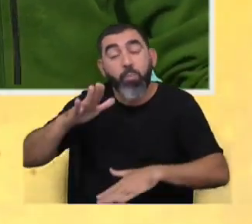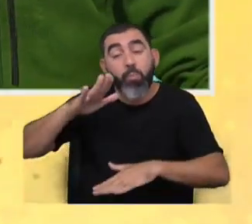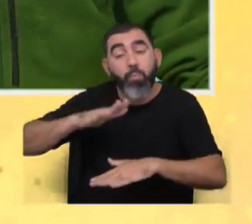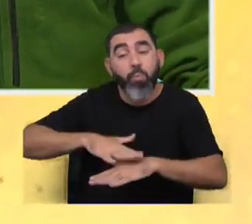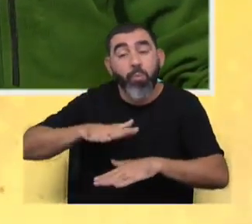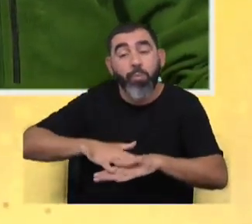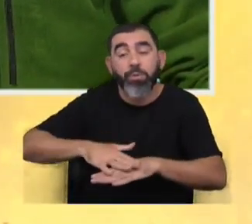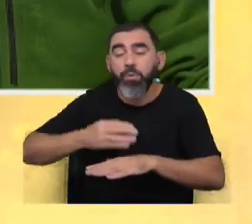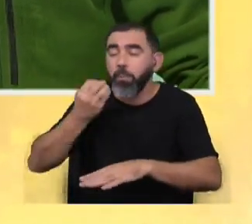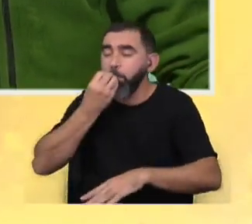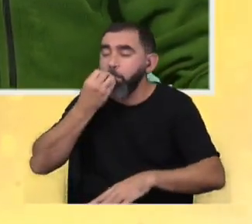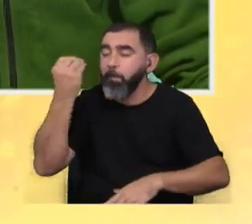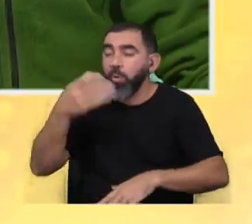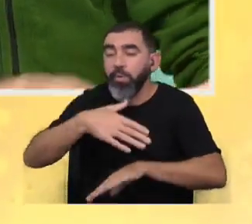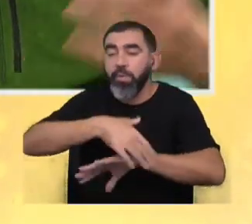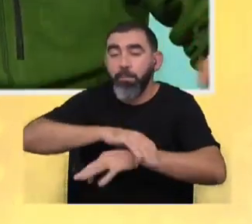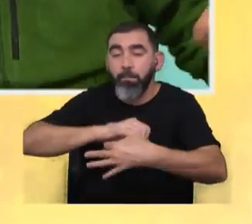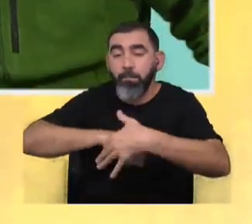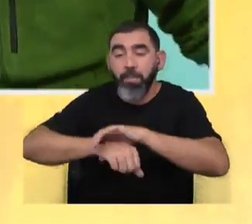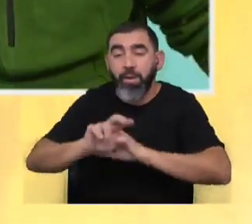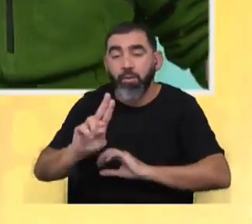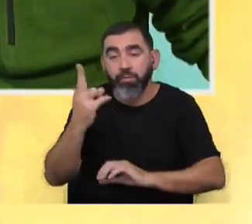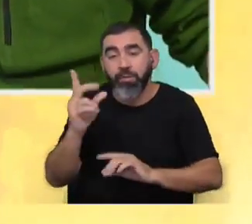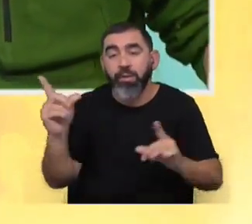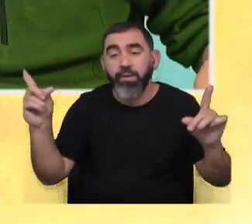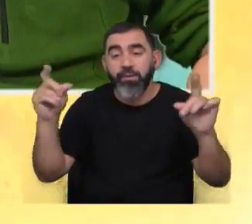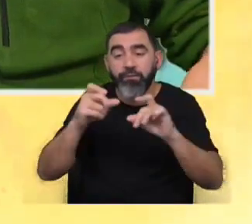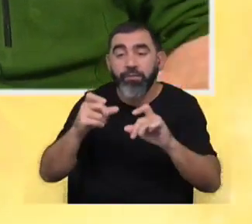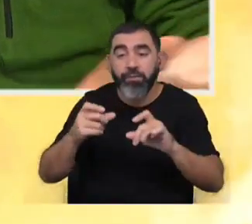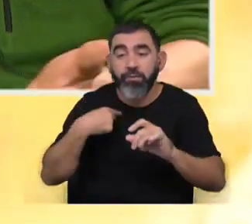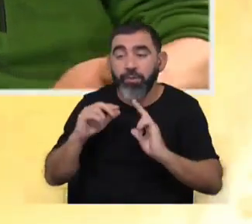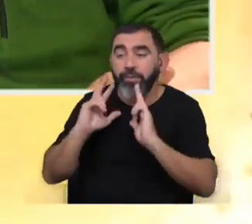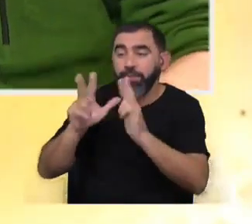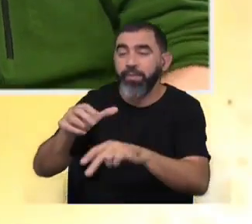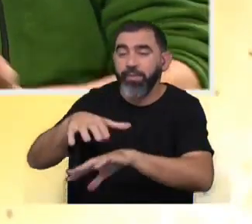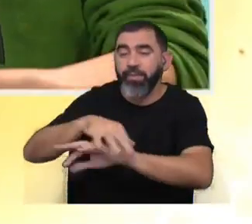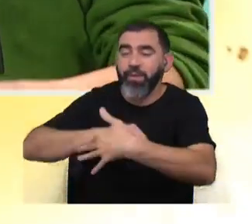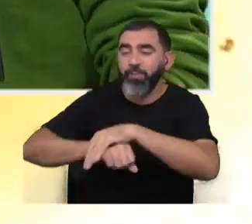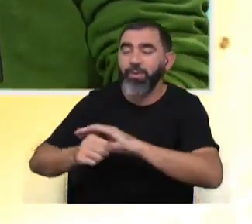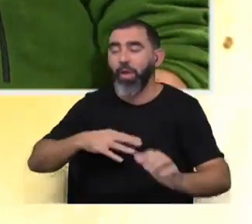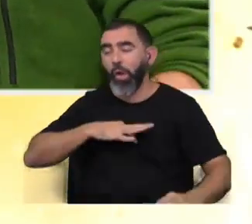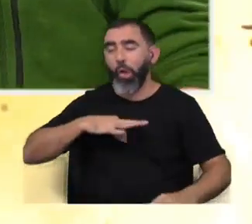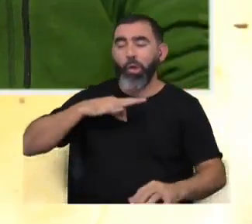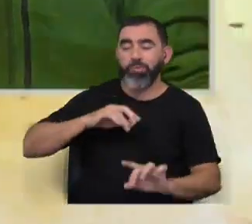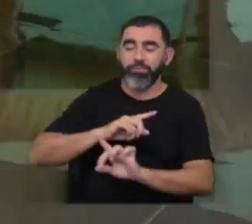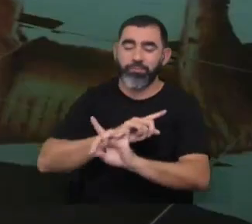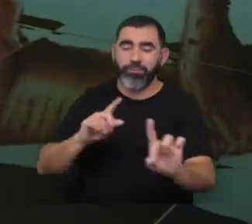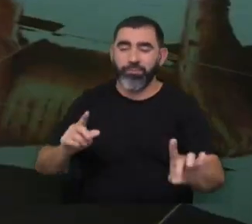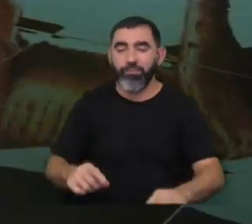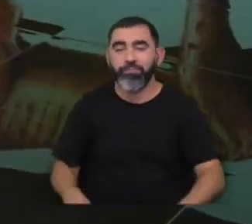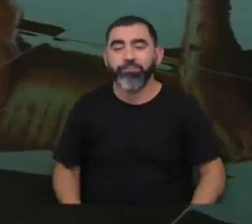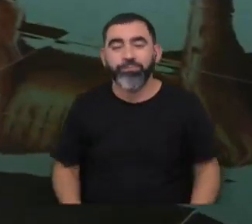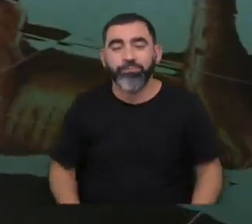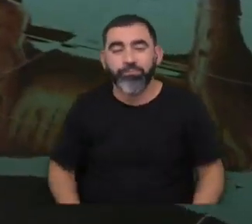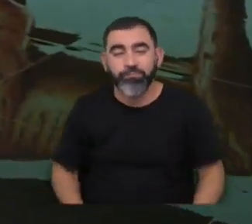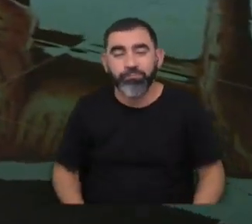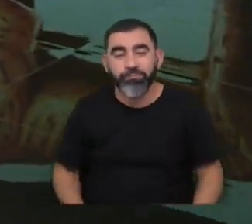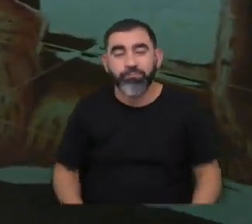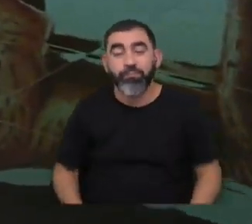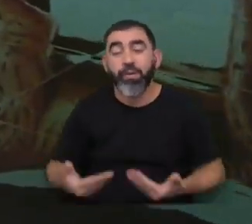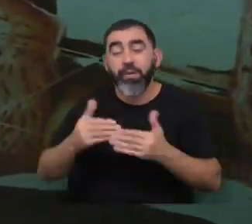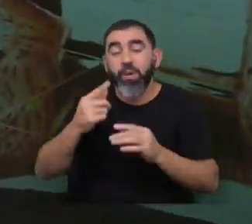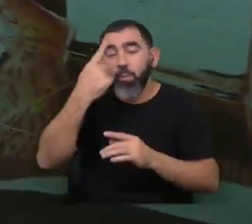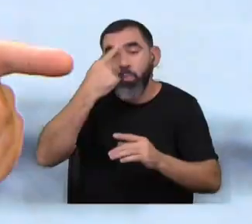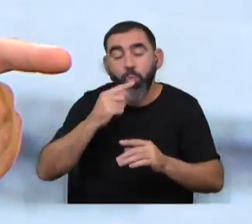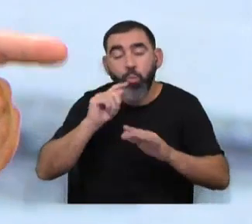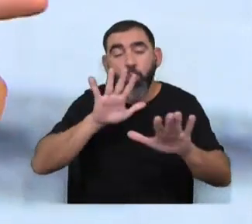de oro de la paleontología uruguaya. Es difícil que un paleontólogo te lo diga porque va a quedar como un pedante, ¿no? ¿Sabés cuándo se lo vamos a hacer decir? Cuando se inaugure el Museo